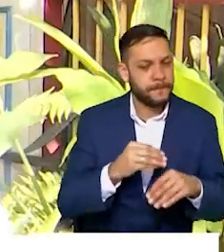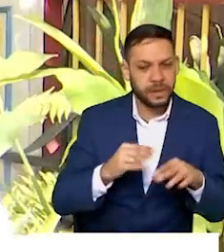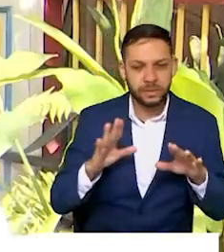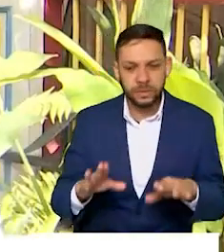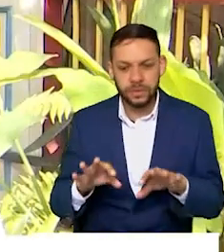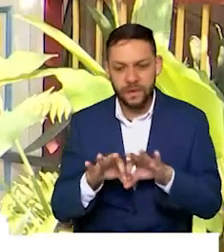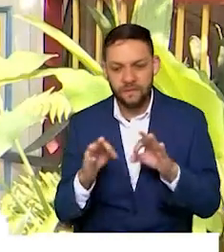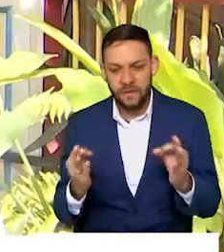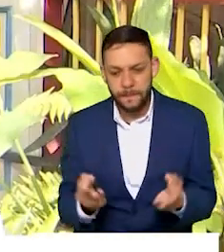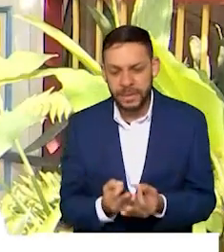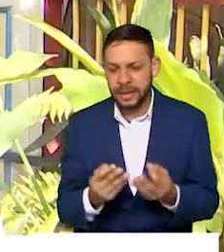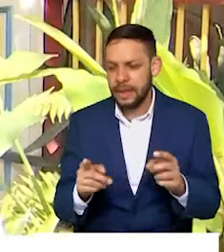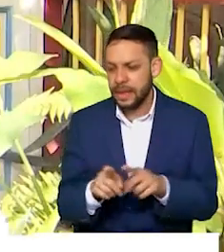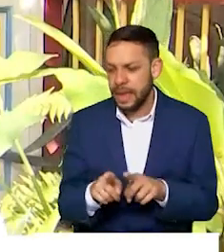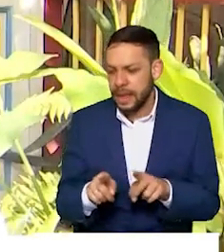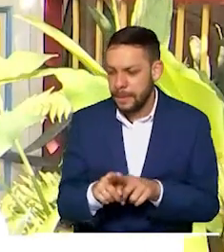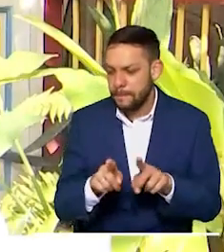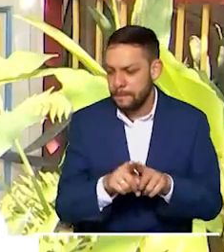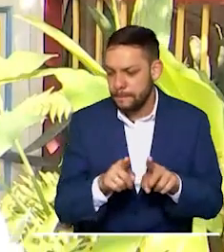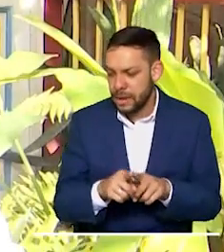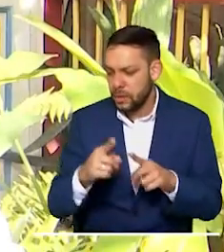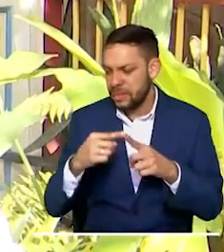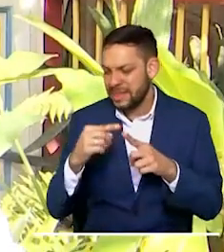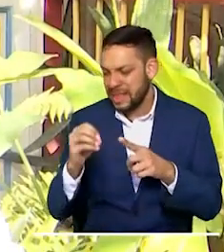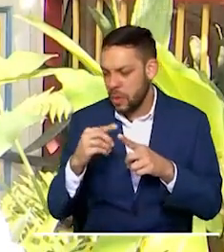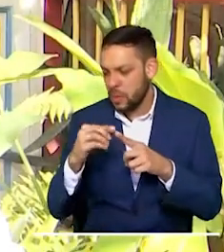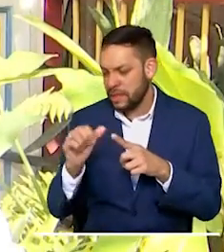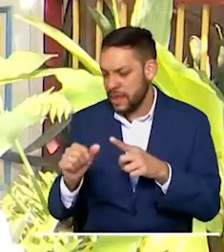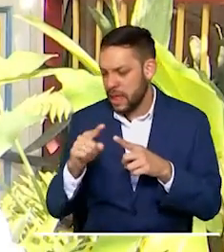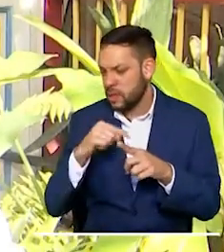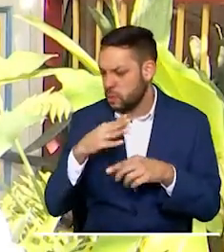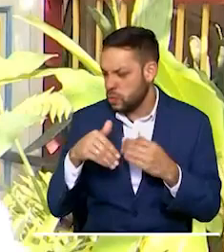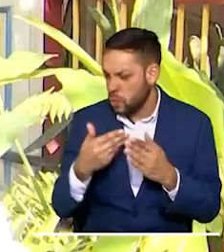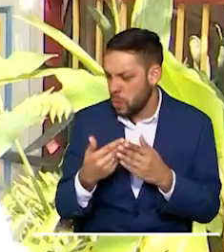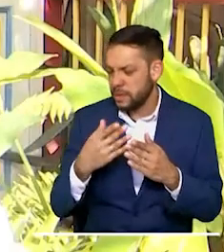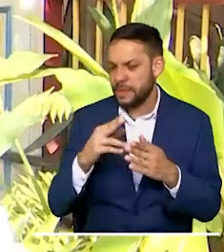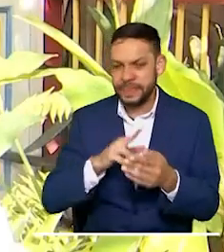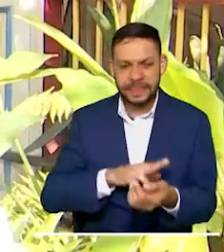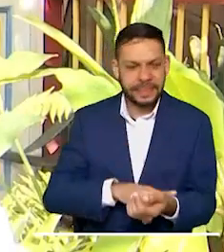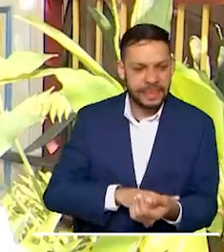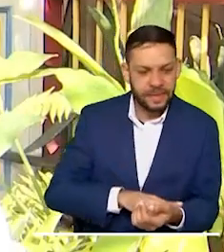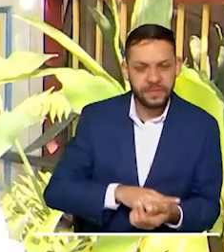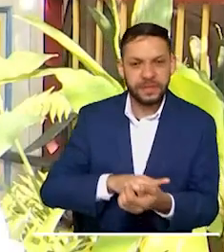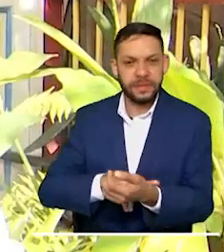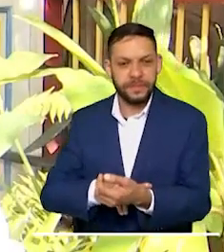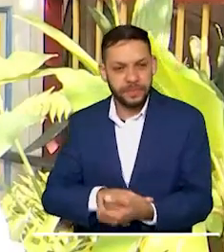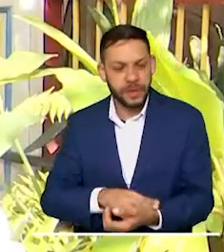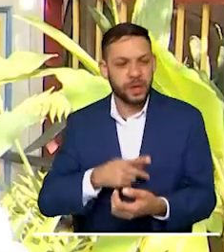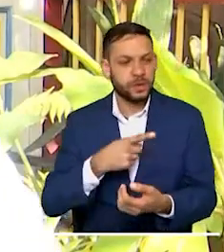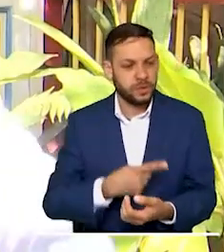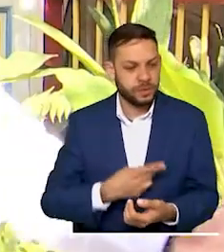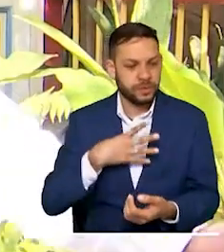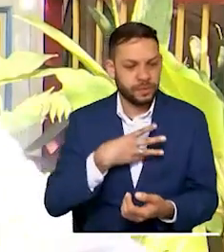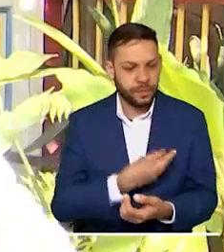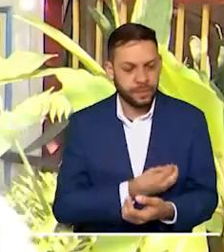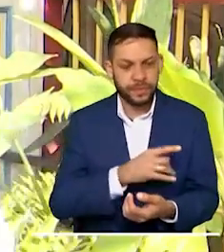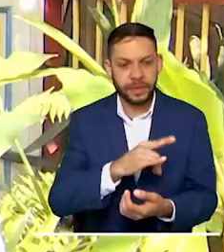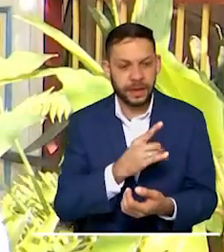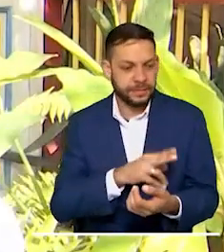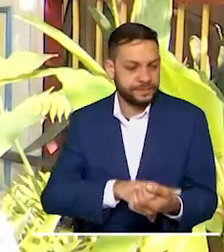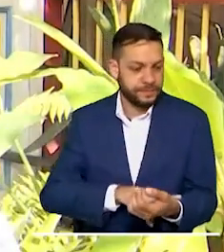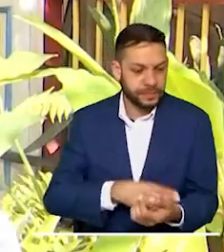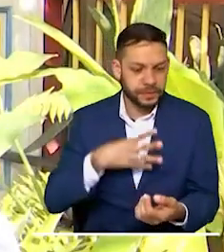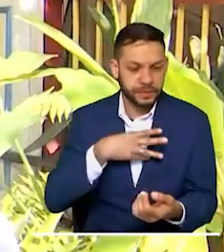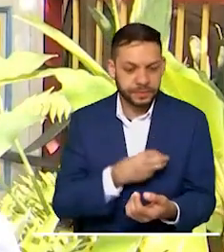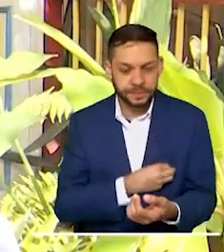diabética, hermanos, papás, tíos, abuelos, si yo no hago las cosas que me van a llevar a una diabetes, no tiene por qué